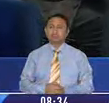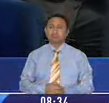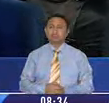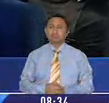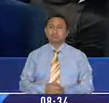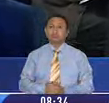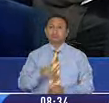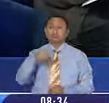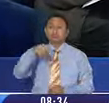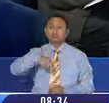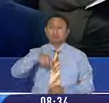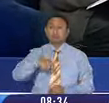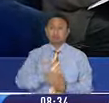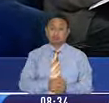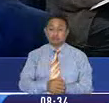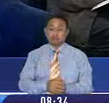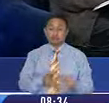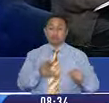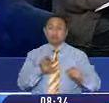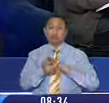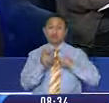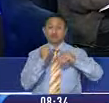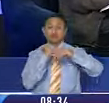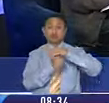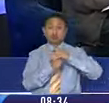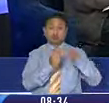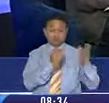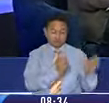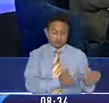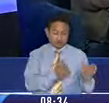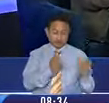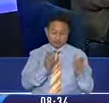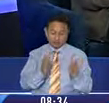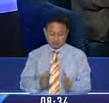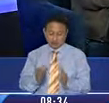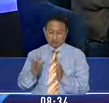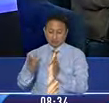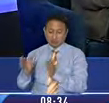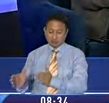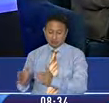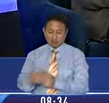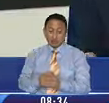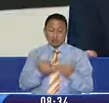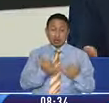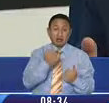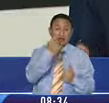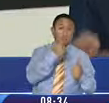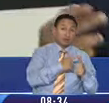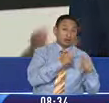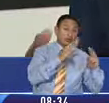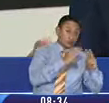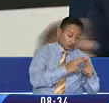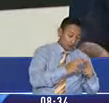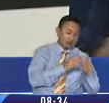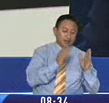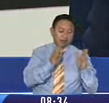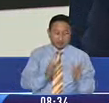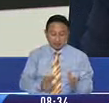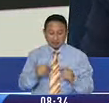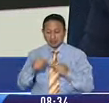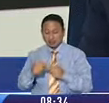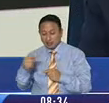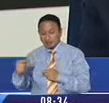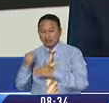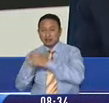estas inauguraciones del metro, que se inauguran por partes, que se inaugura un poquito, que ahora vamos a esperar unos días más para que el sistema